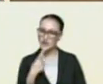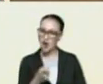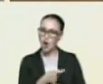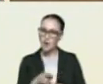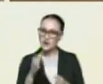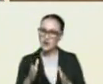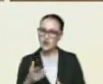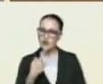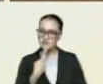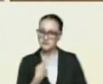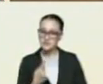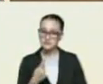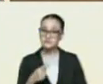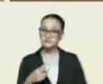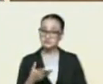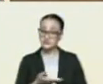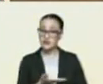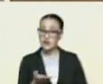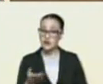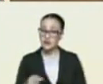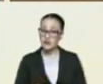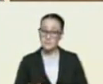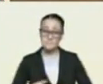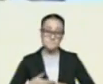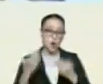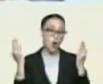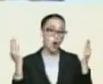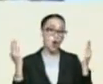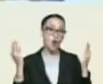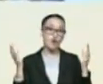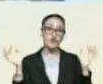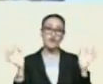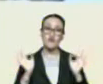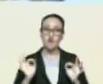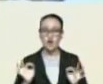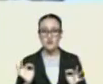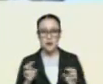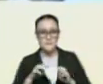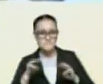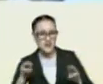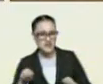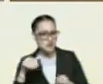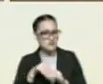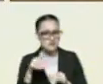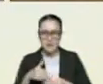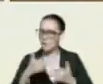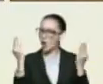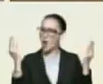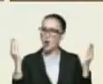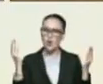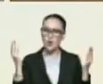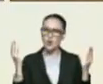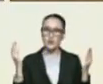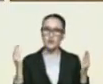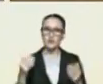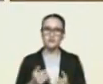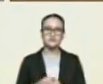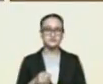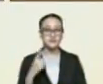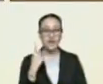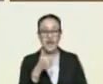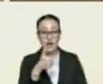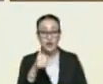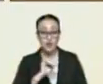gobernadoras que fue una elección que rompió esquemas y modelos y métodos electorales. Cada uno, cada campaña tuvo